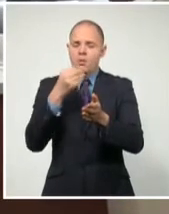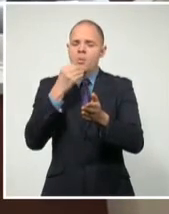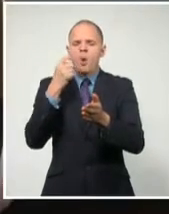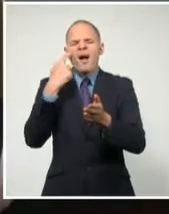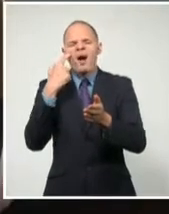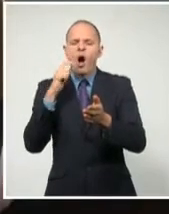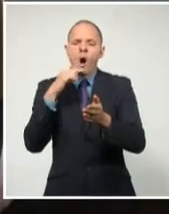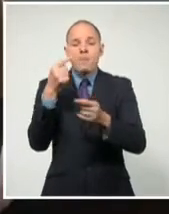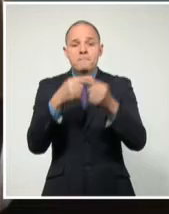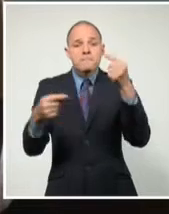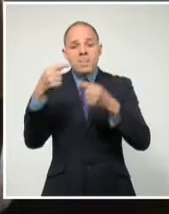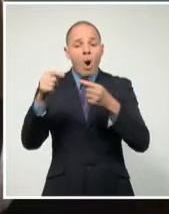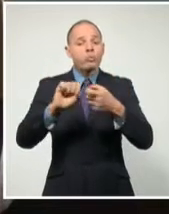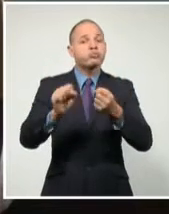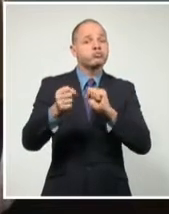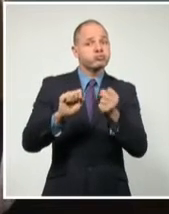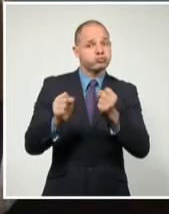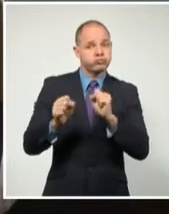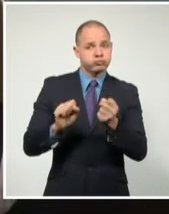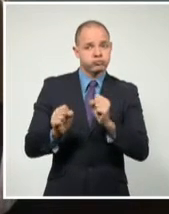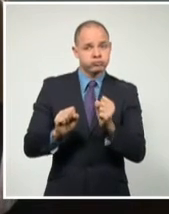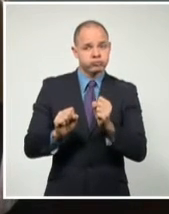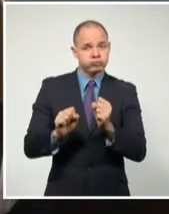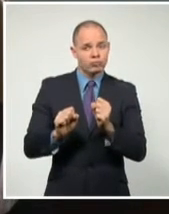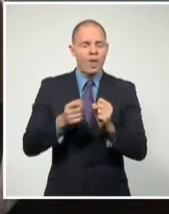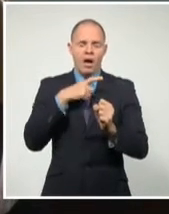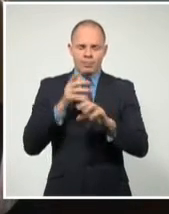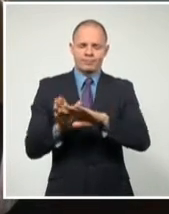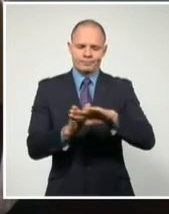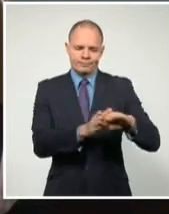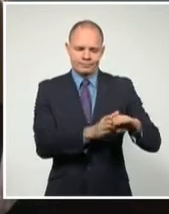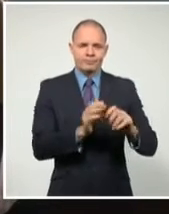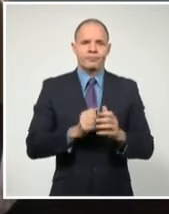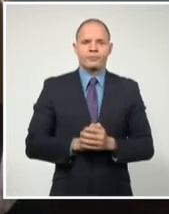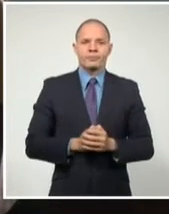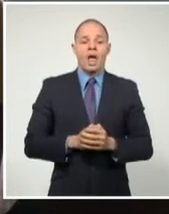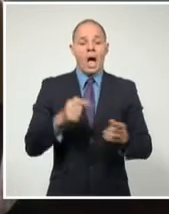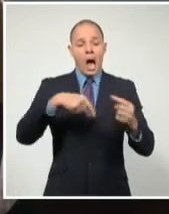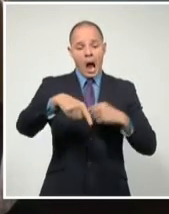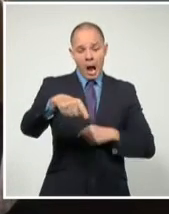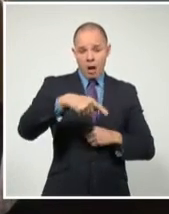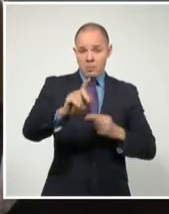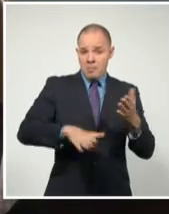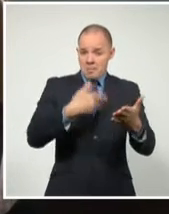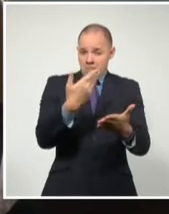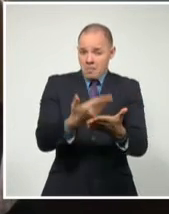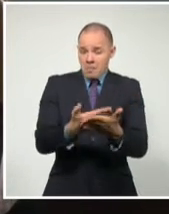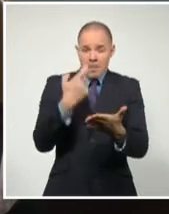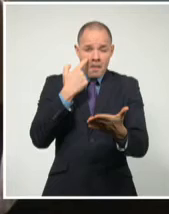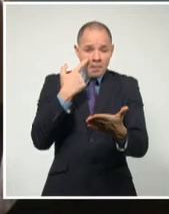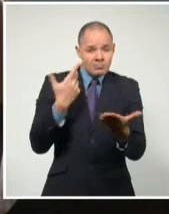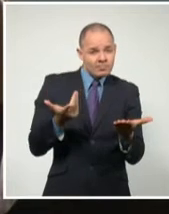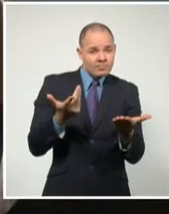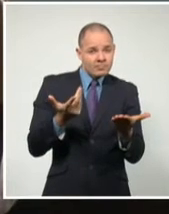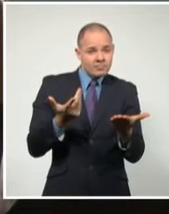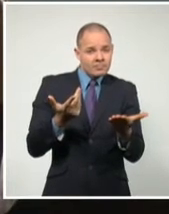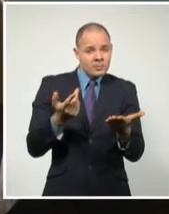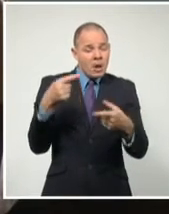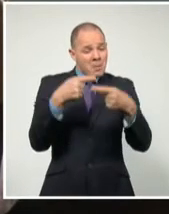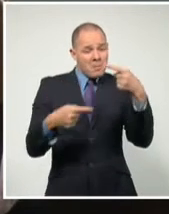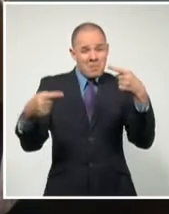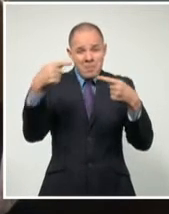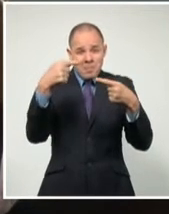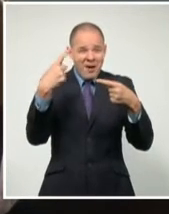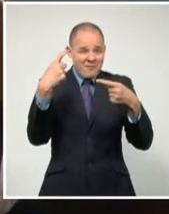ahorro. Todo análisis que hagamos para regresar a la normalidad, modificar una determinada medida, debe primar